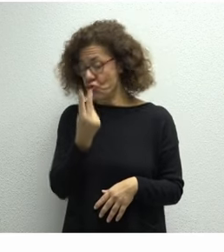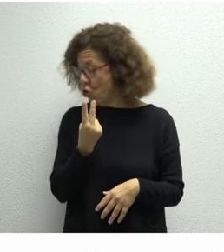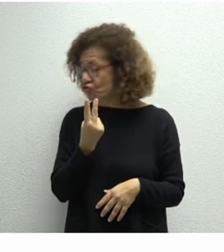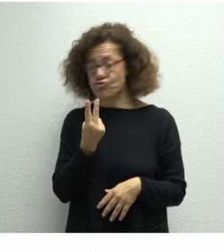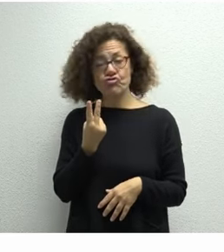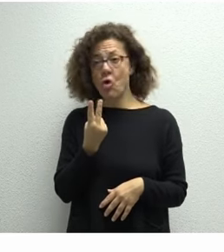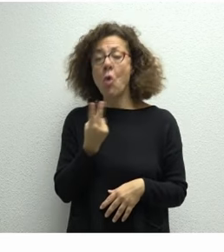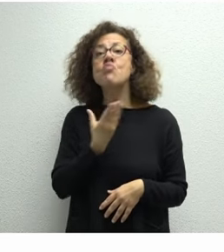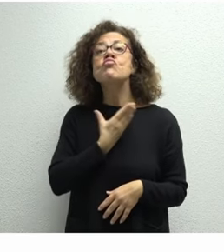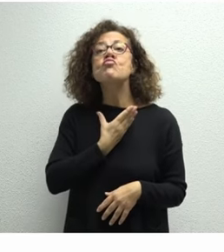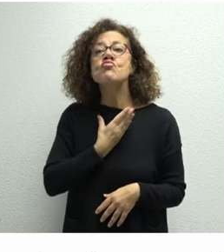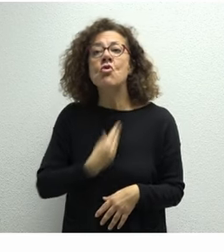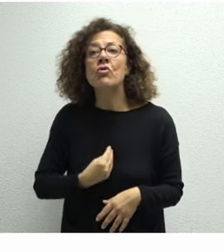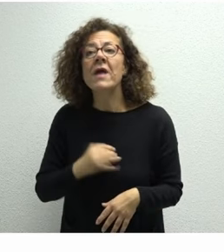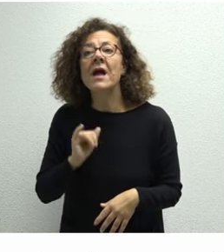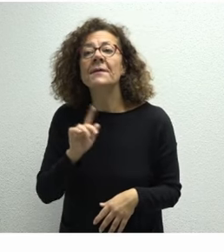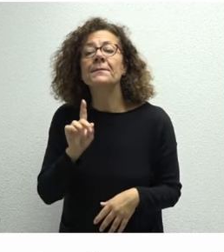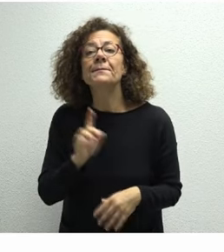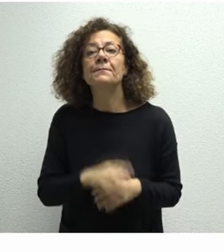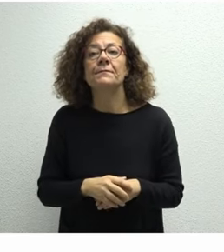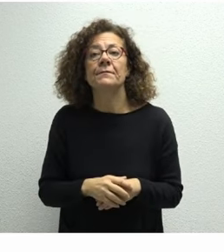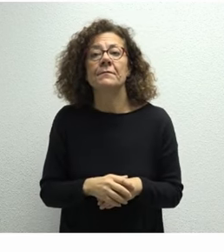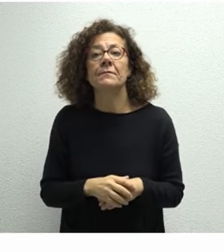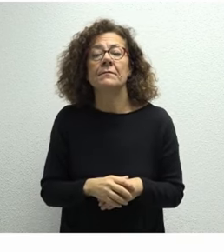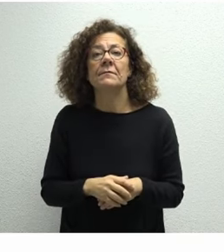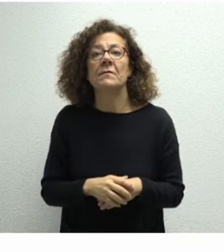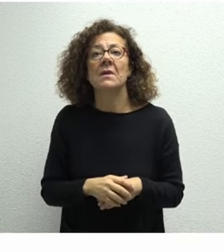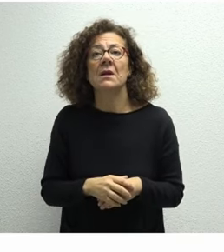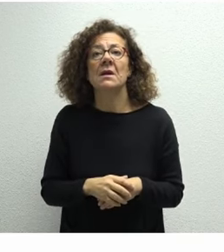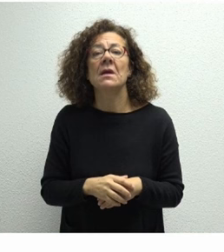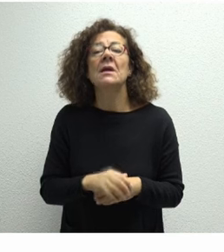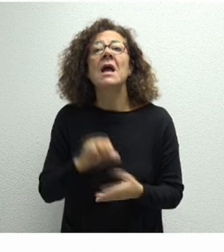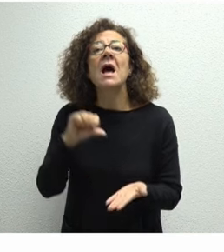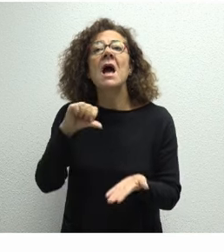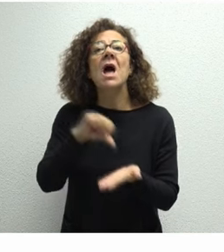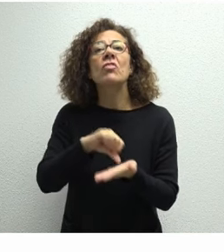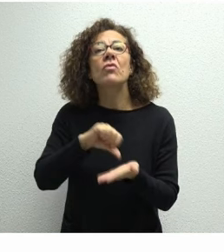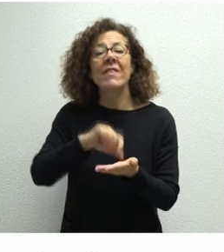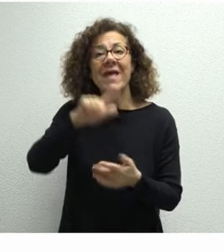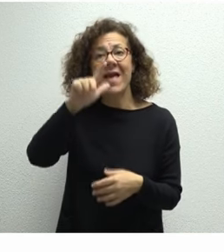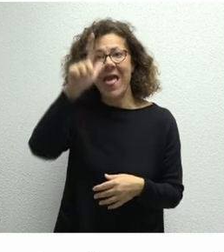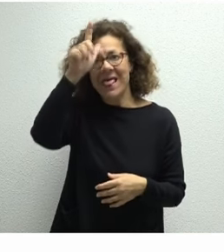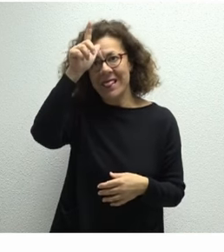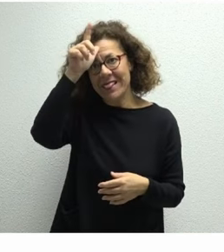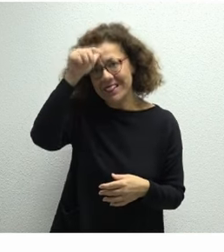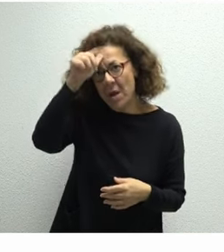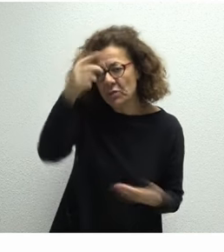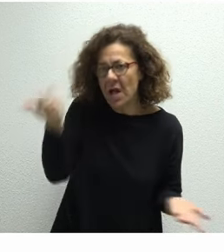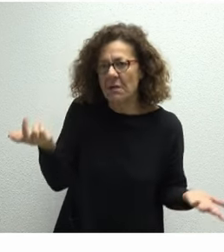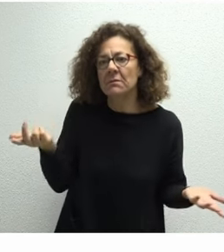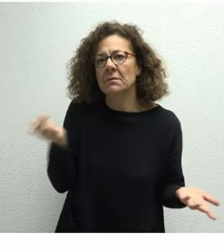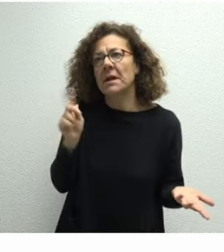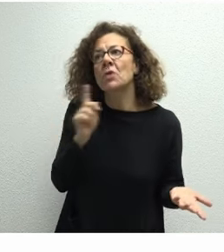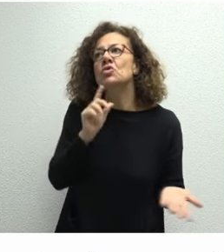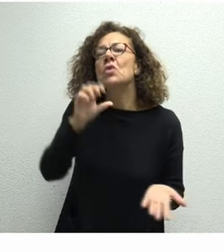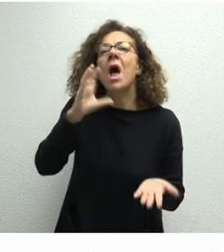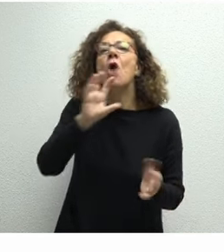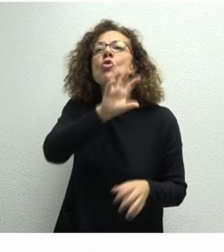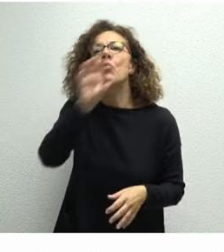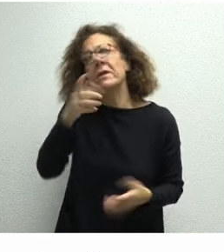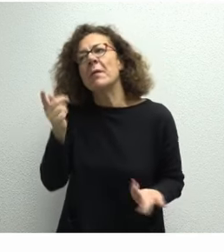murf y Autónoma de ceuta que no es la comunidad pero lo consideramos como tal